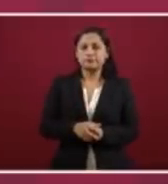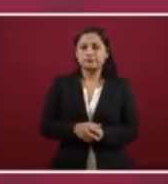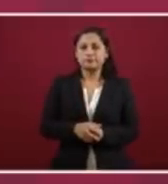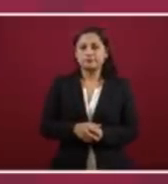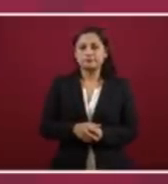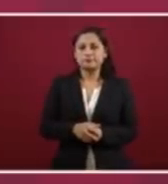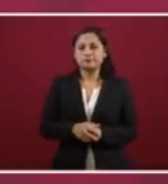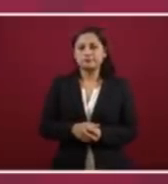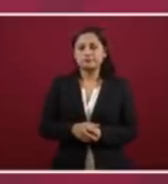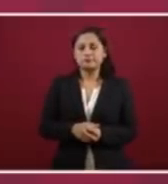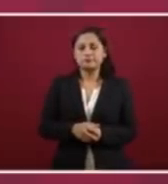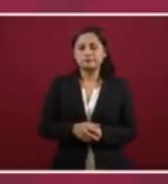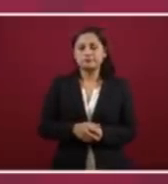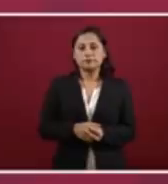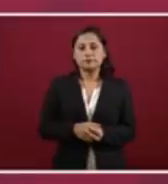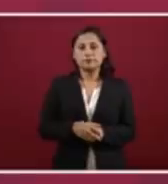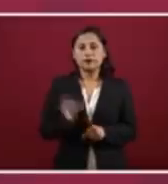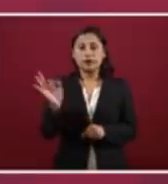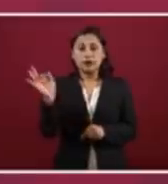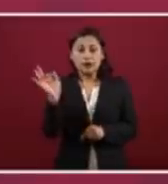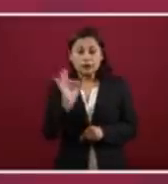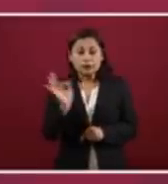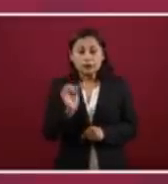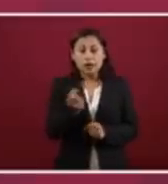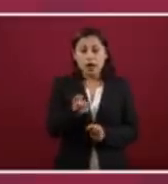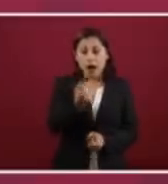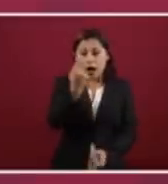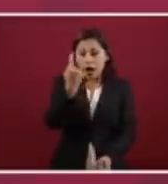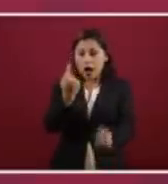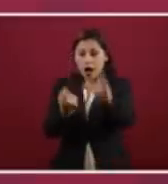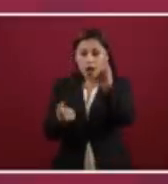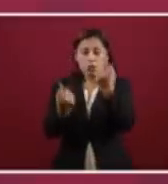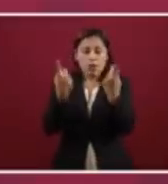hay personas que intervinieron,